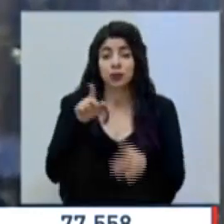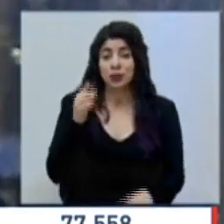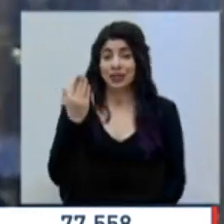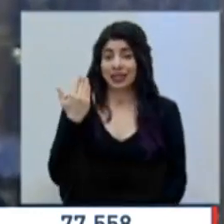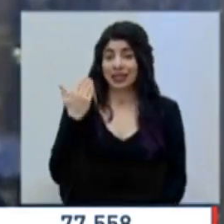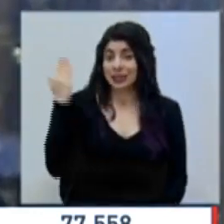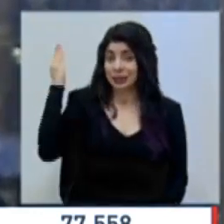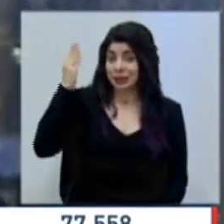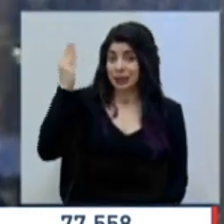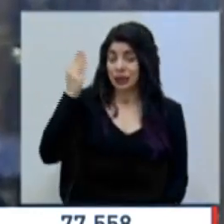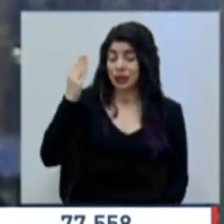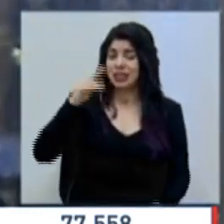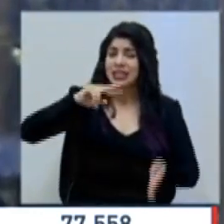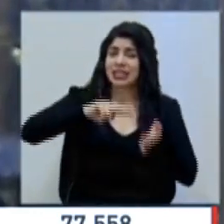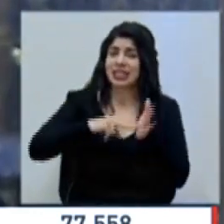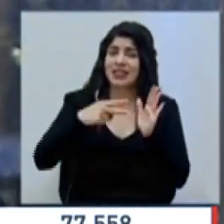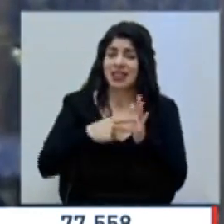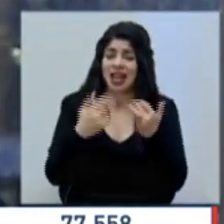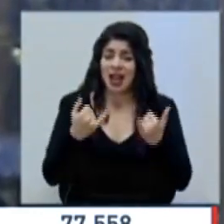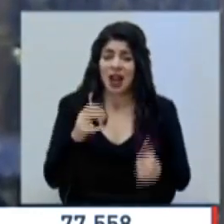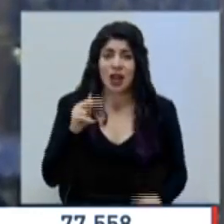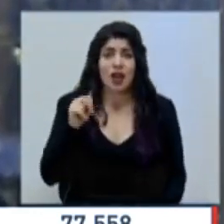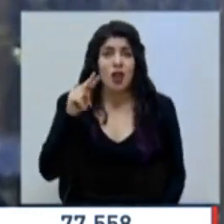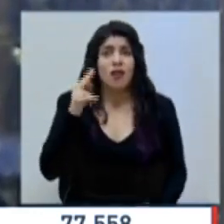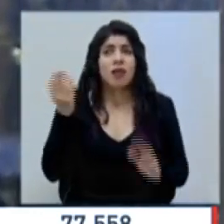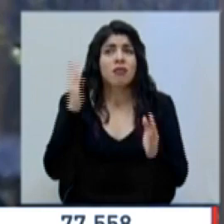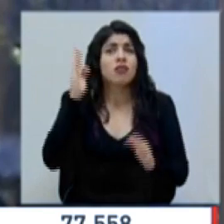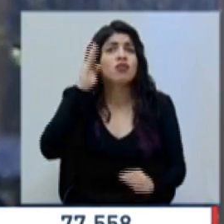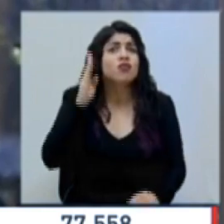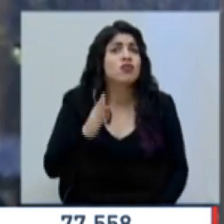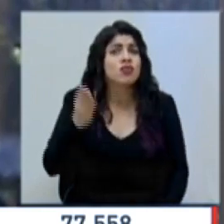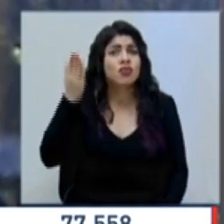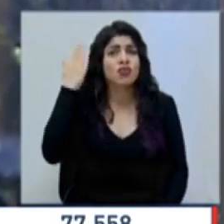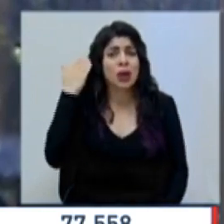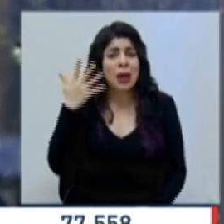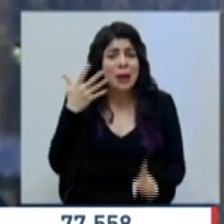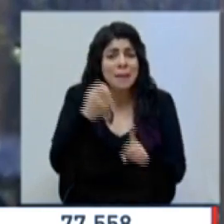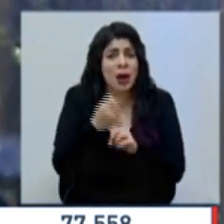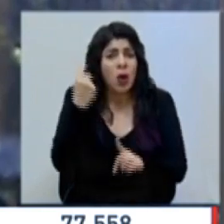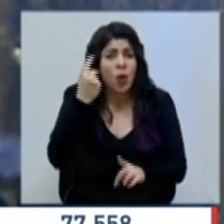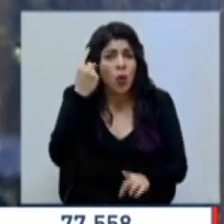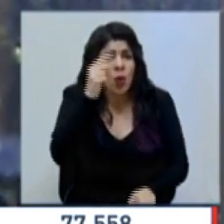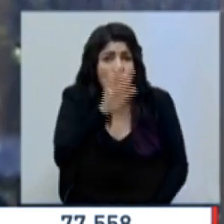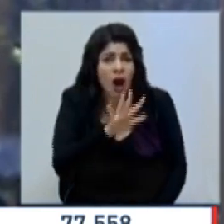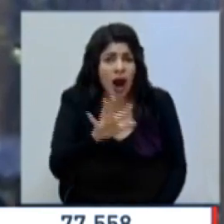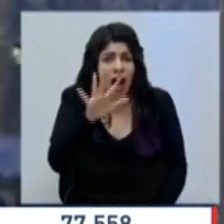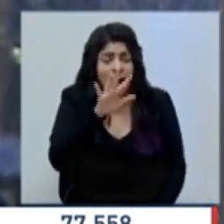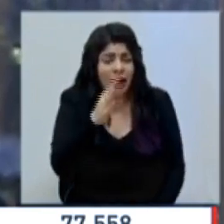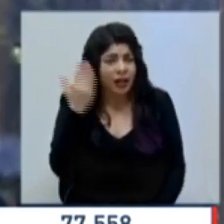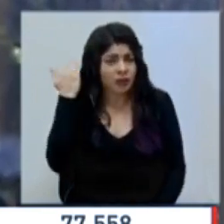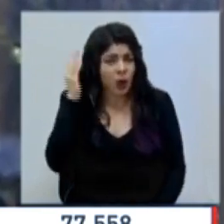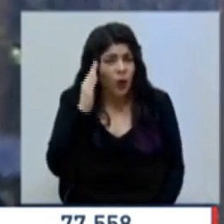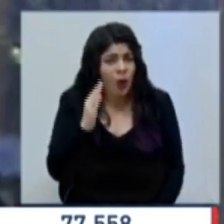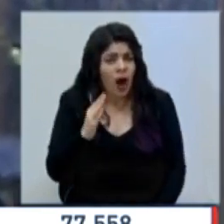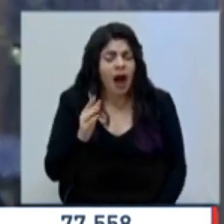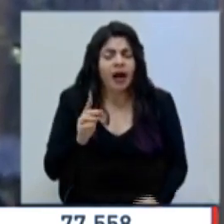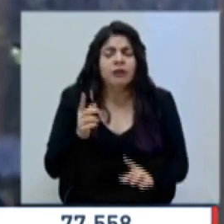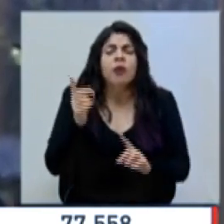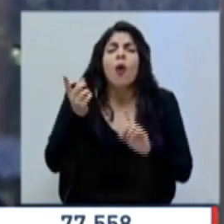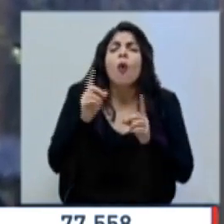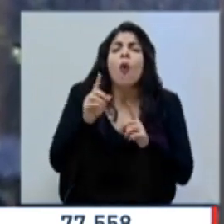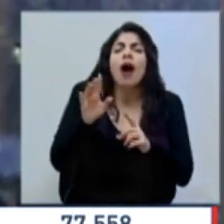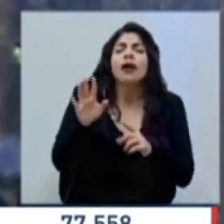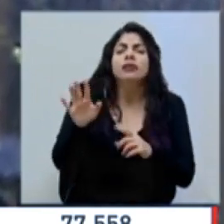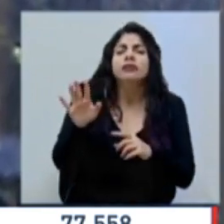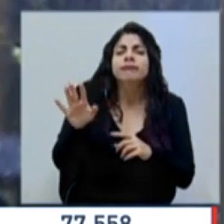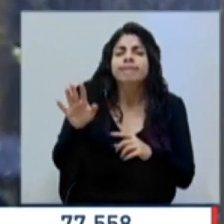exponer, estamos hasta un noviembre inédito en cuanto a impactos de huracanes en la región. ¿Cuál es la estimación,